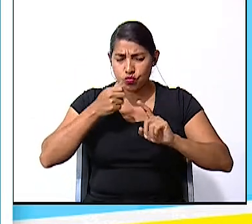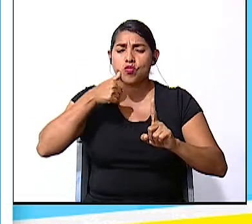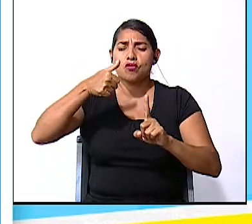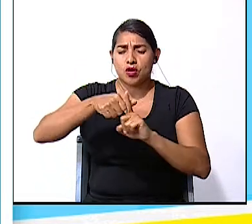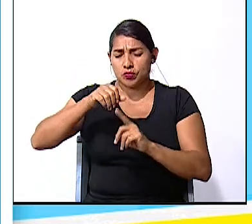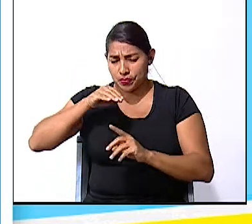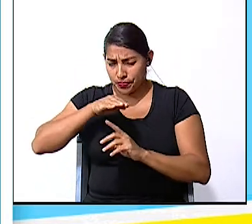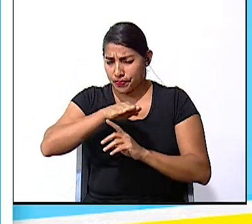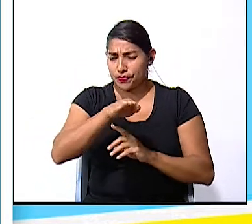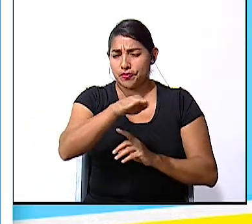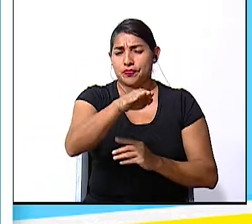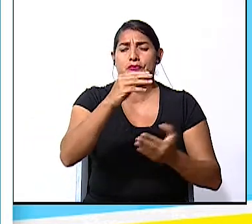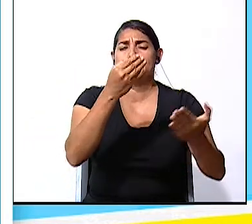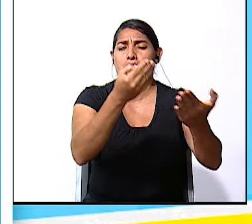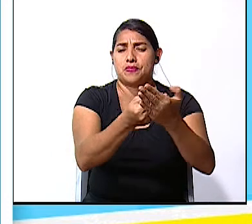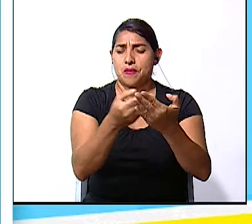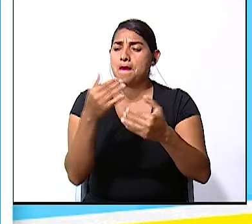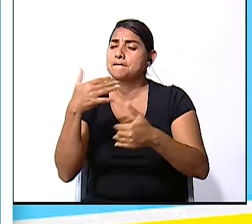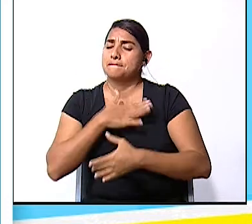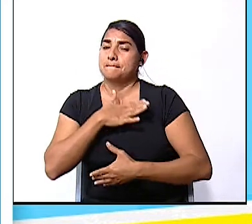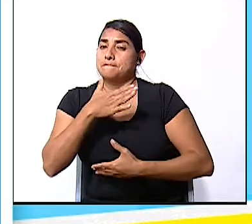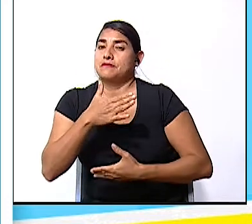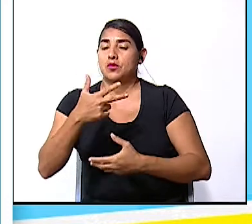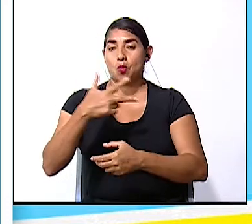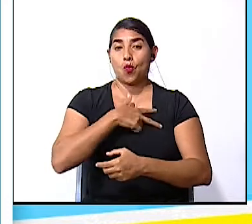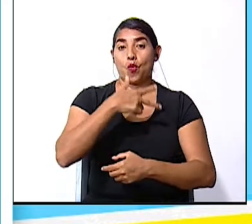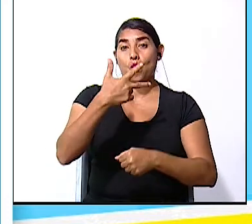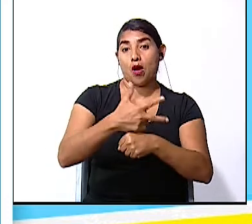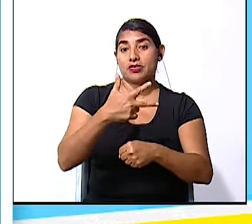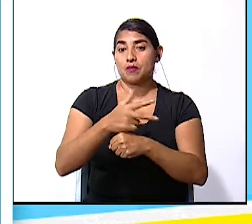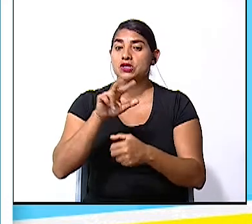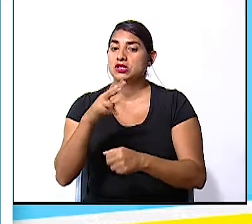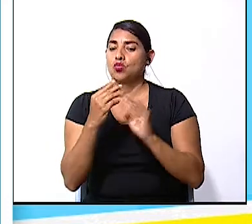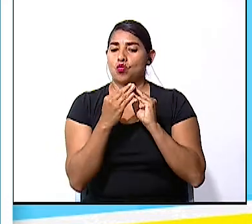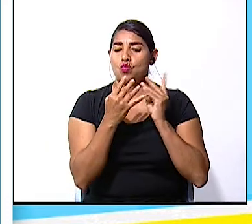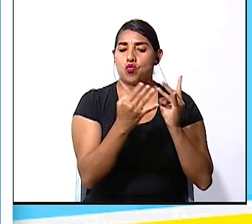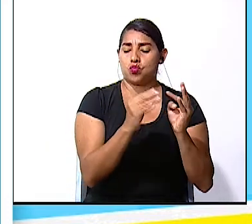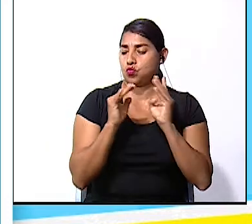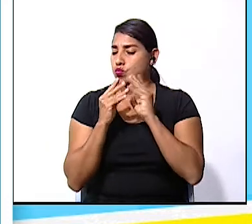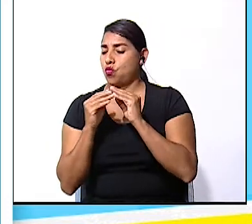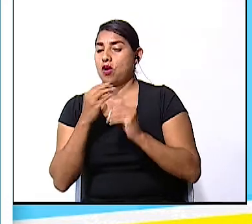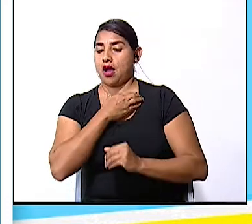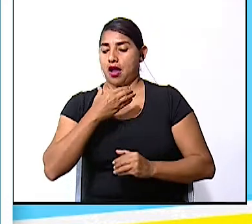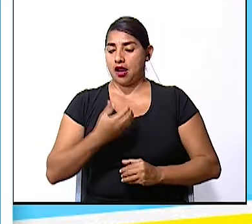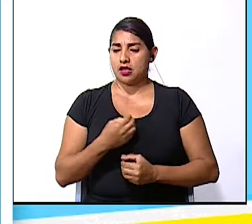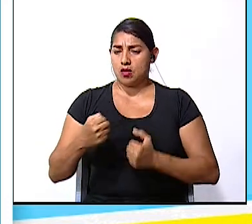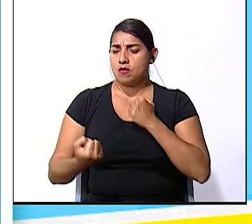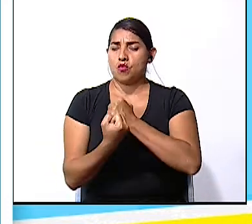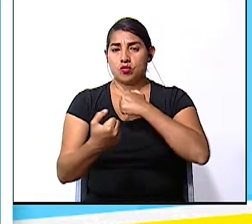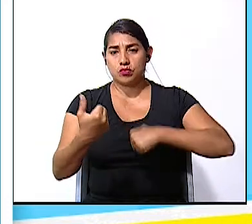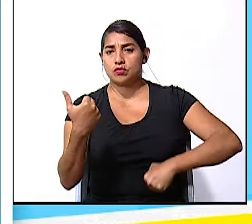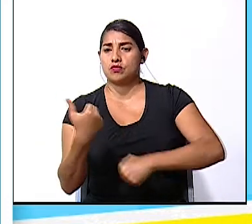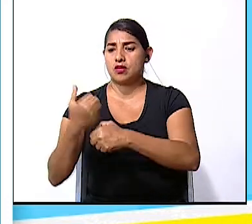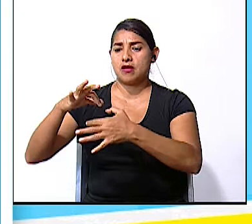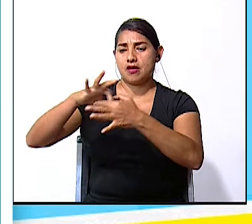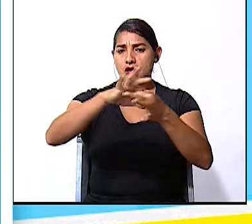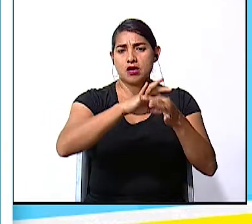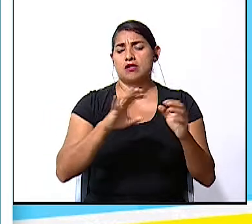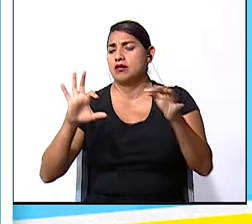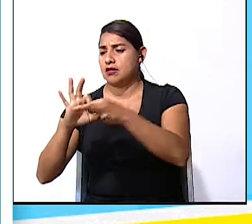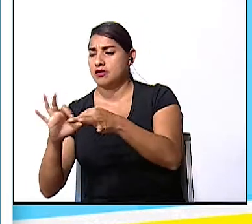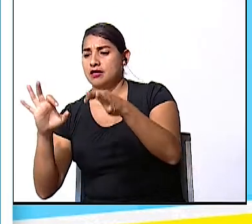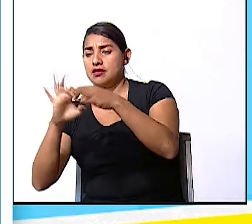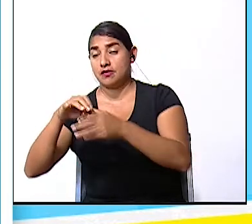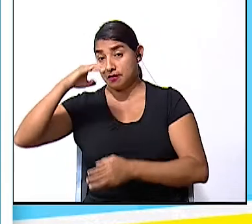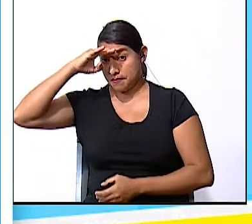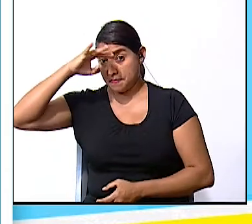de la voluntad de emancipación de Guatemala, incluyendo un segundo bando destinado a los alcaldes promoviendo la anexión al Imperio Mexicano. Un